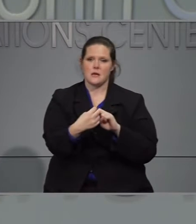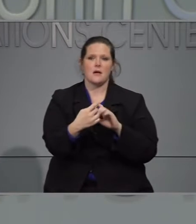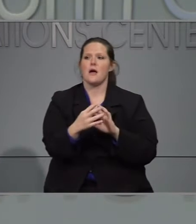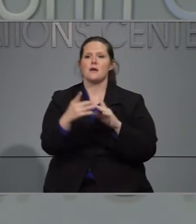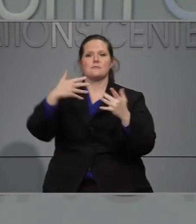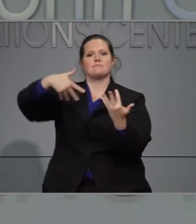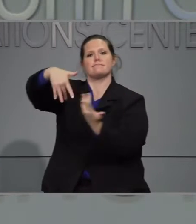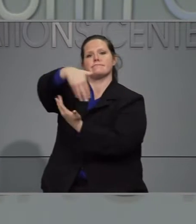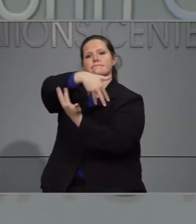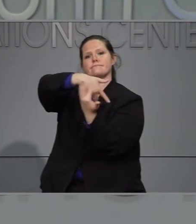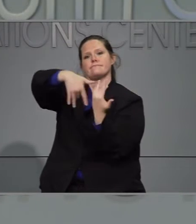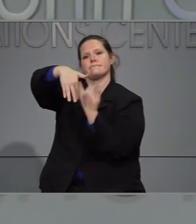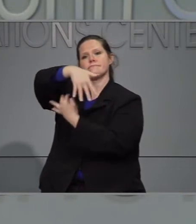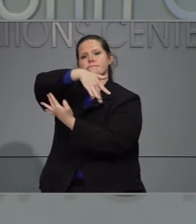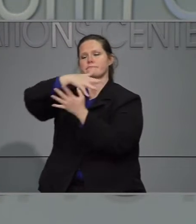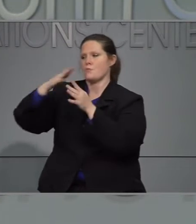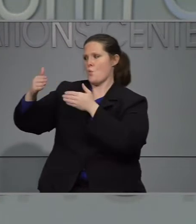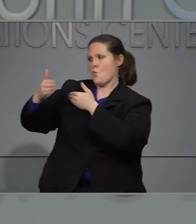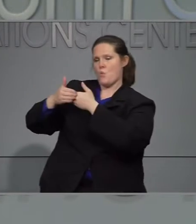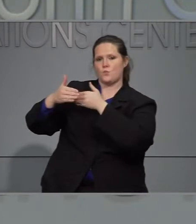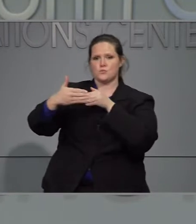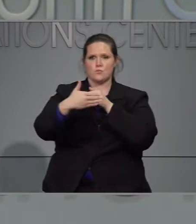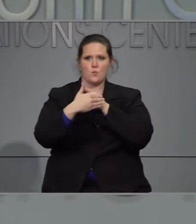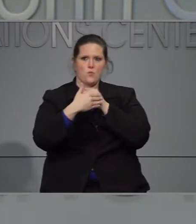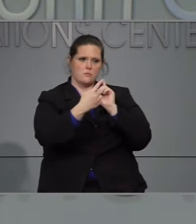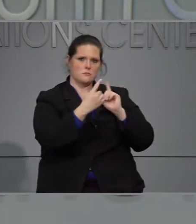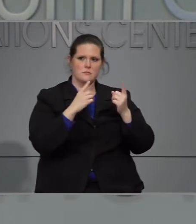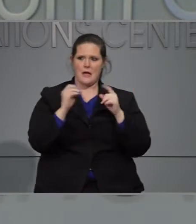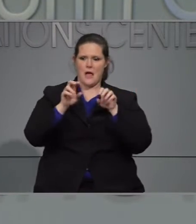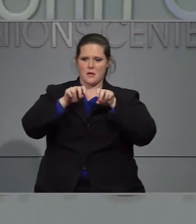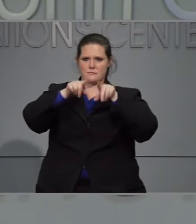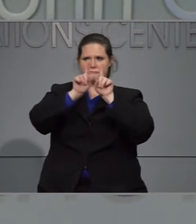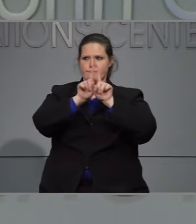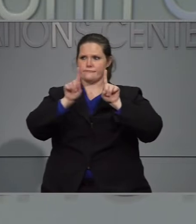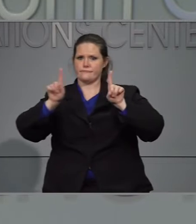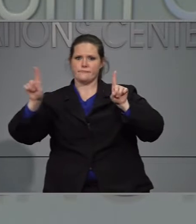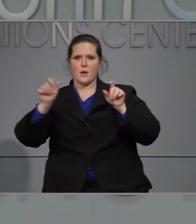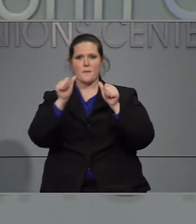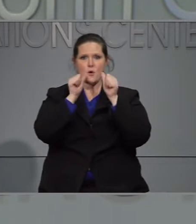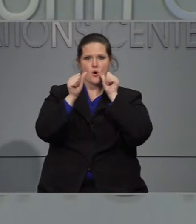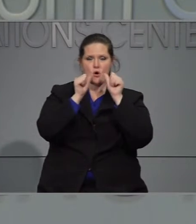dando vueltas y cerca de la barra. Entonces, lo que queremos hacer es,